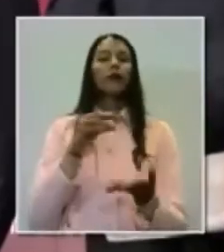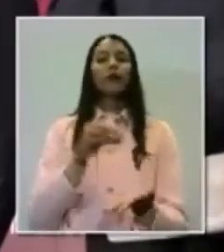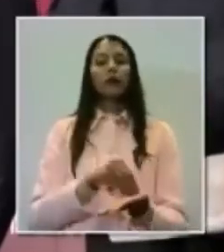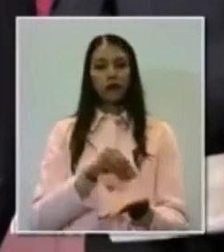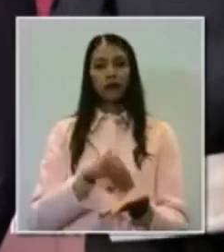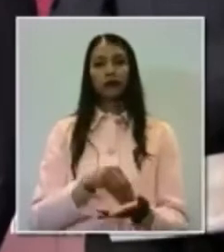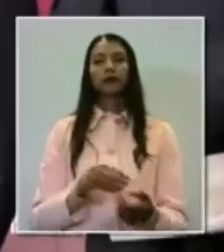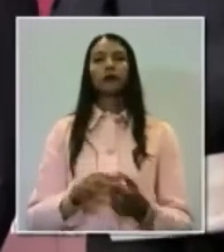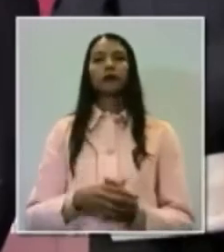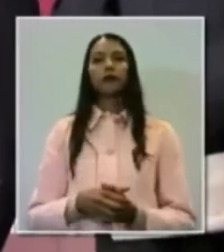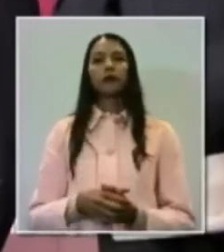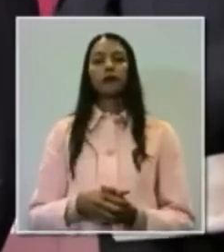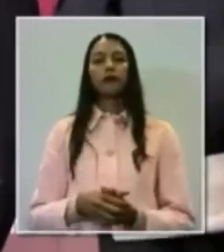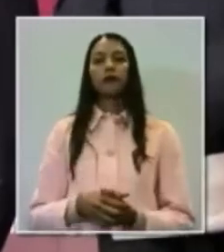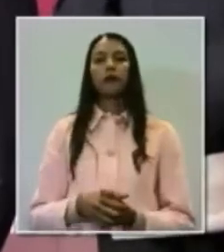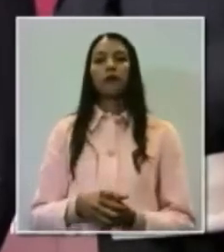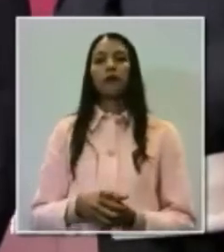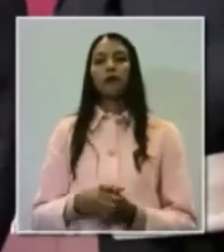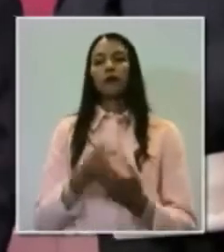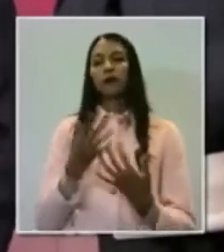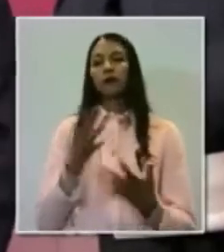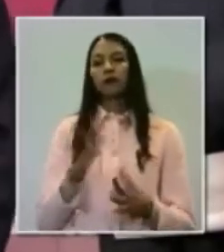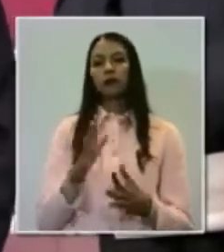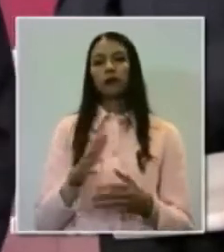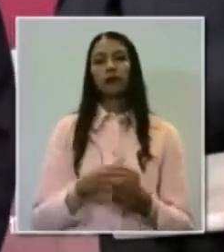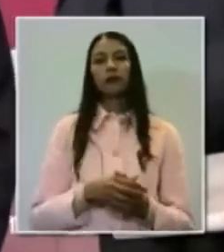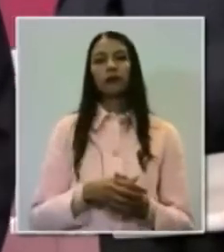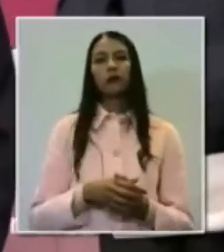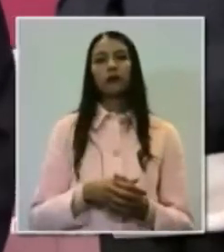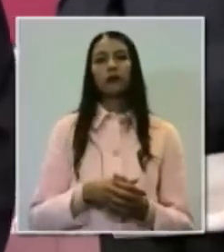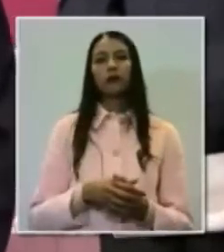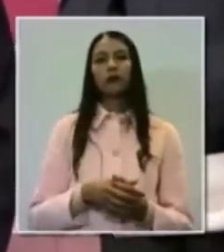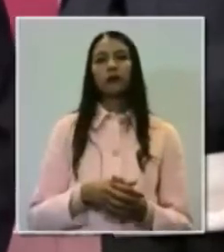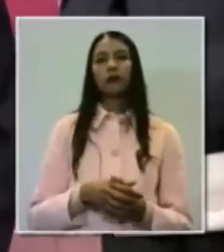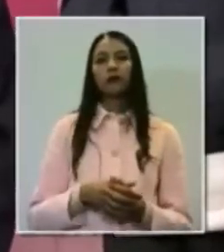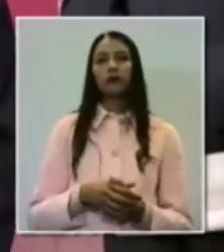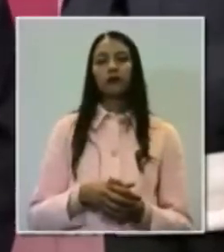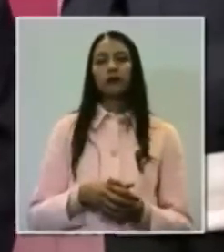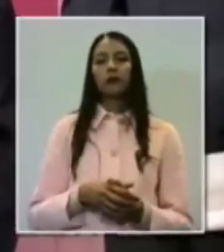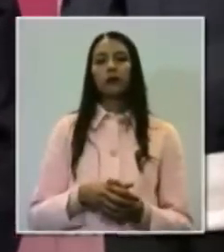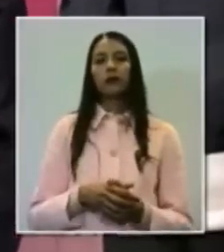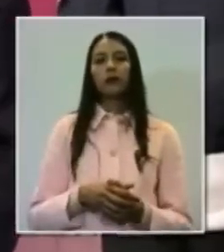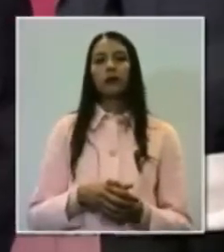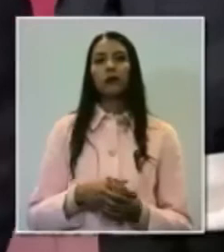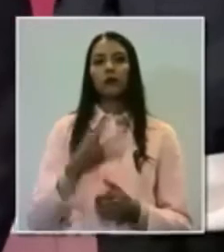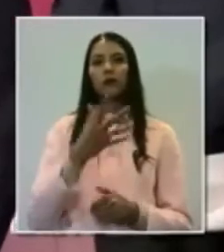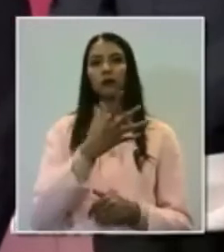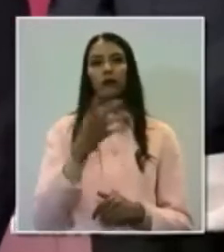todavía, cerca de 500 plazas, maestra.